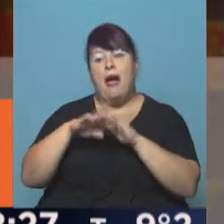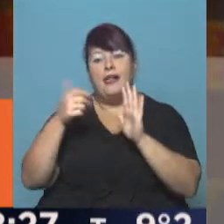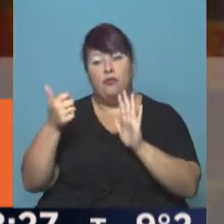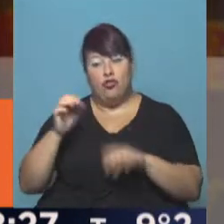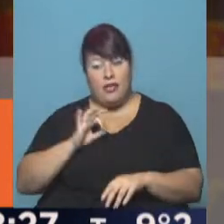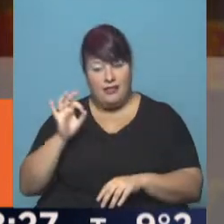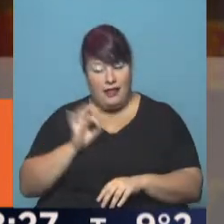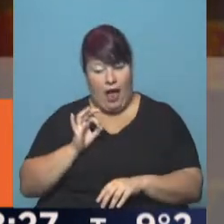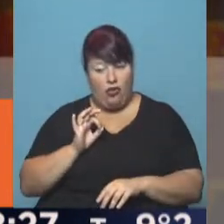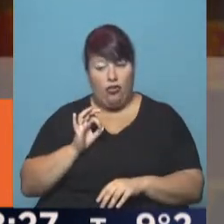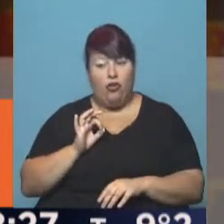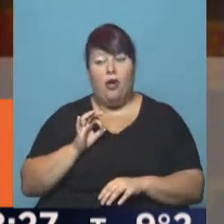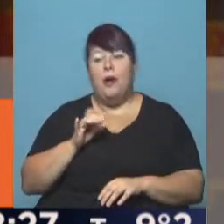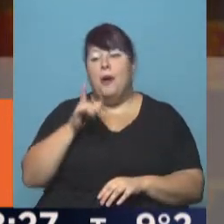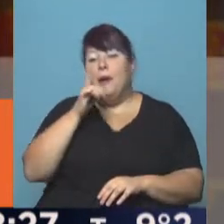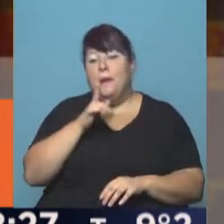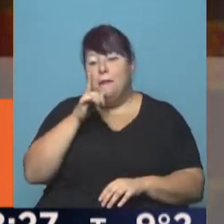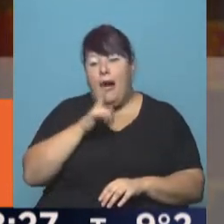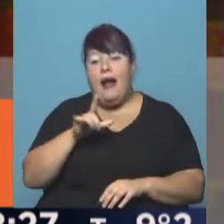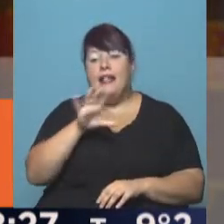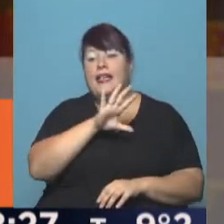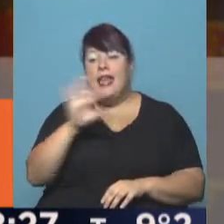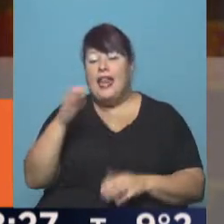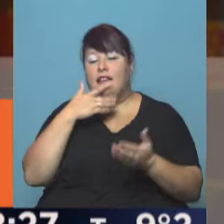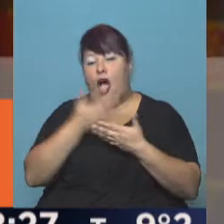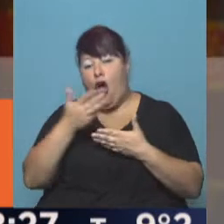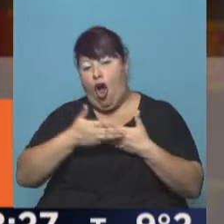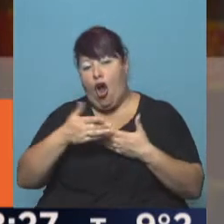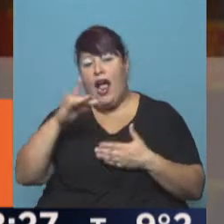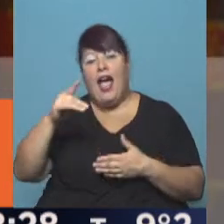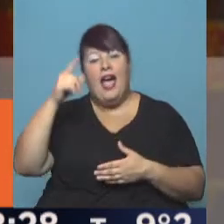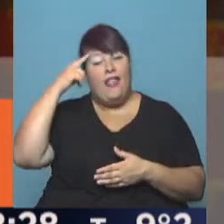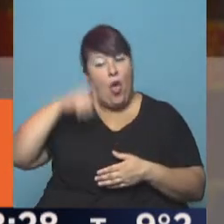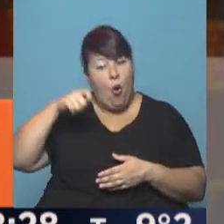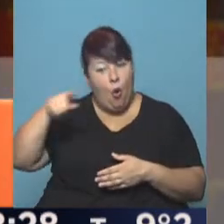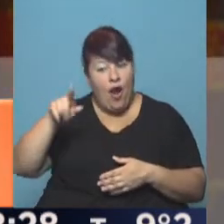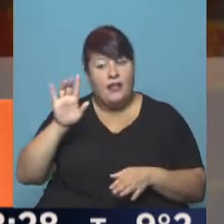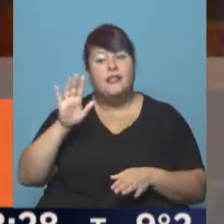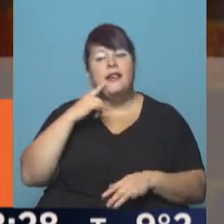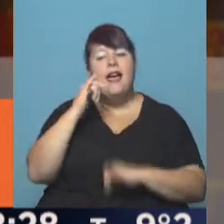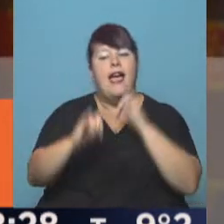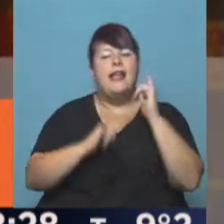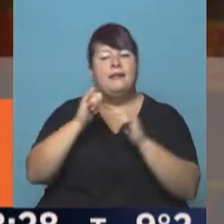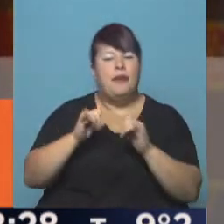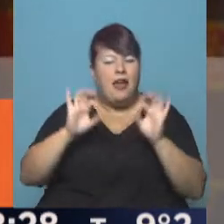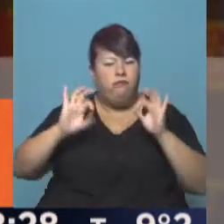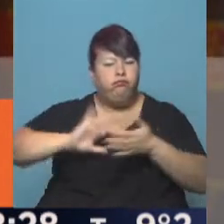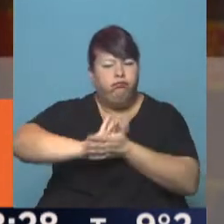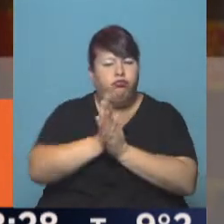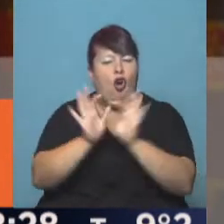6, pareciera que las 500 páginas de Martínez de Giorgi explican